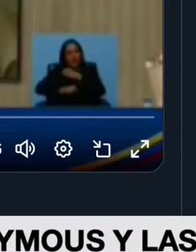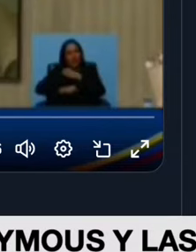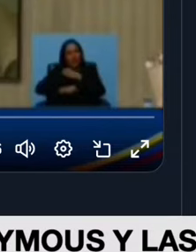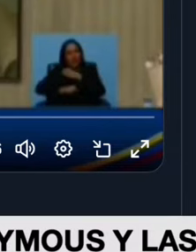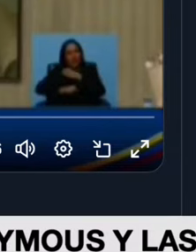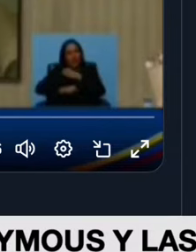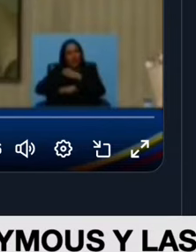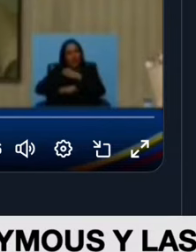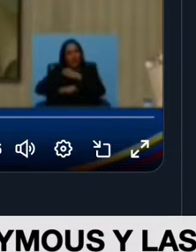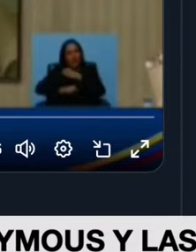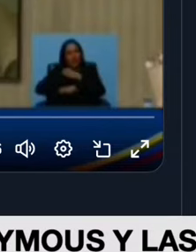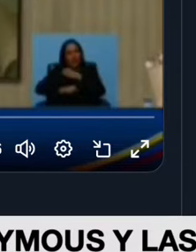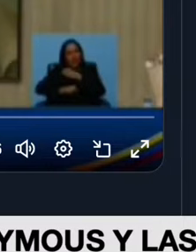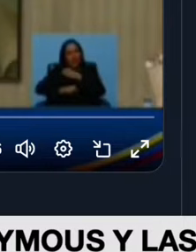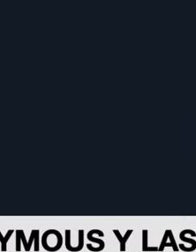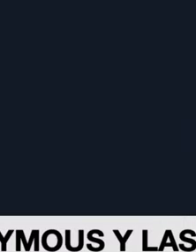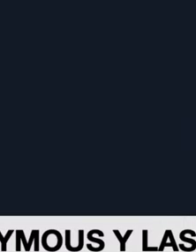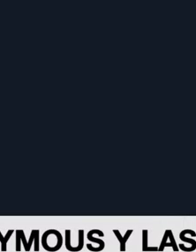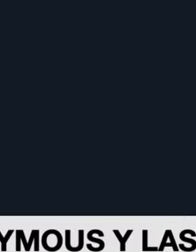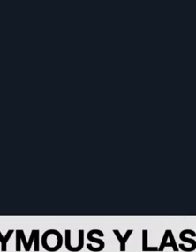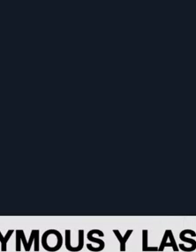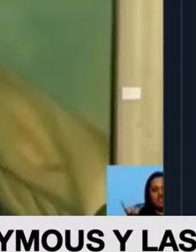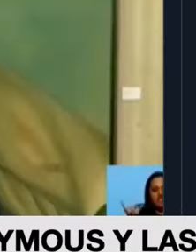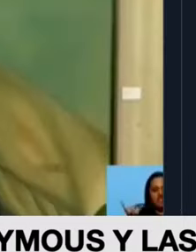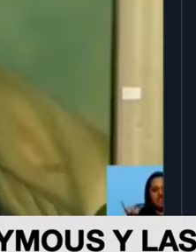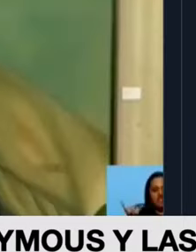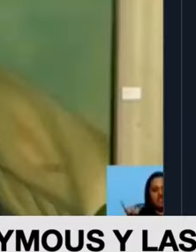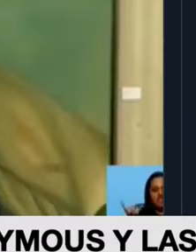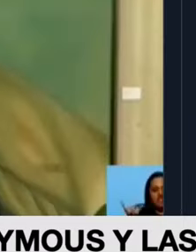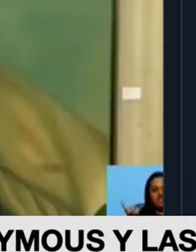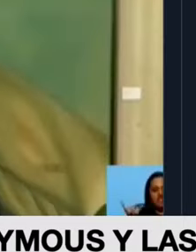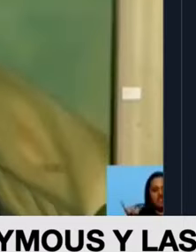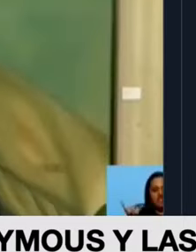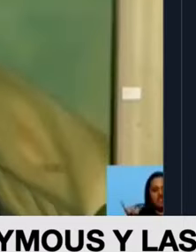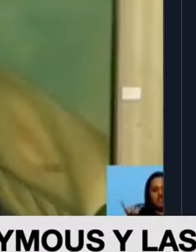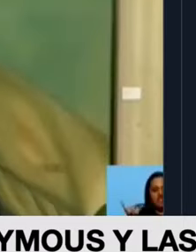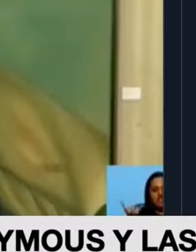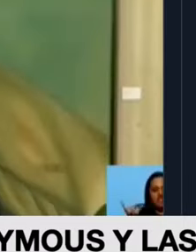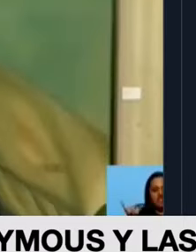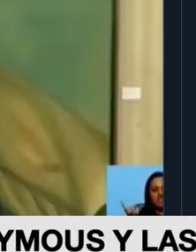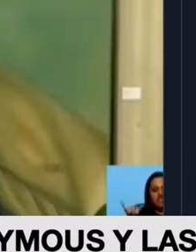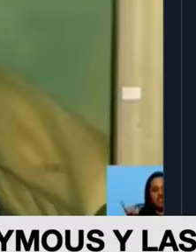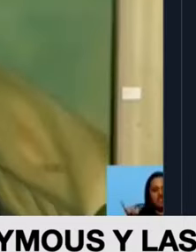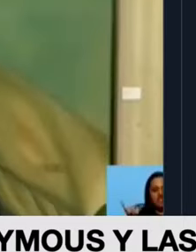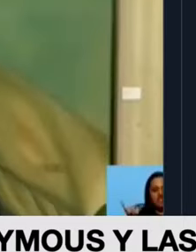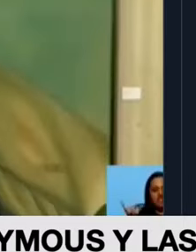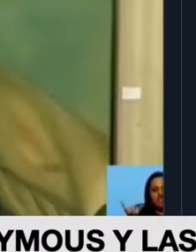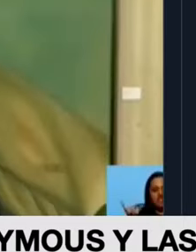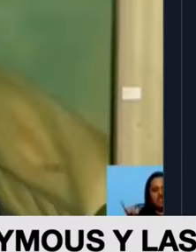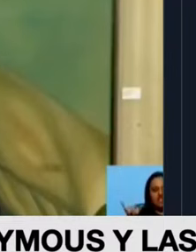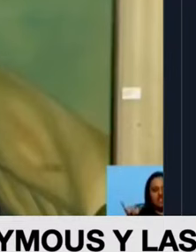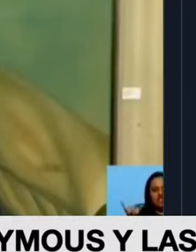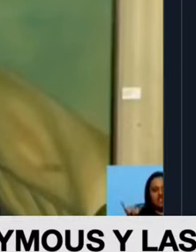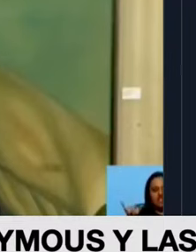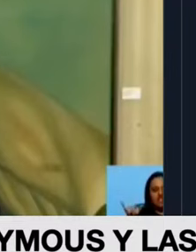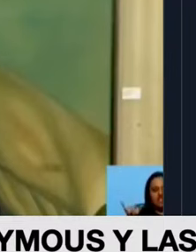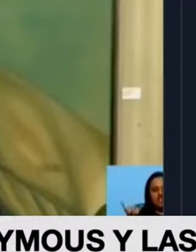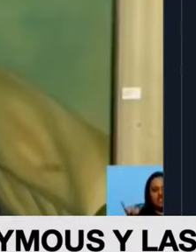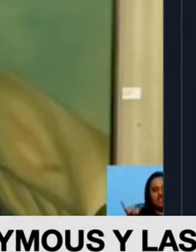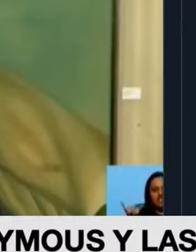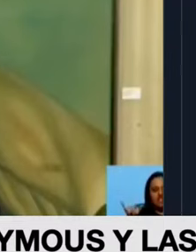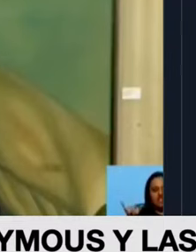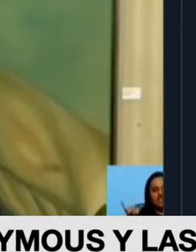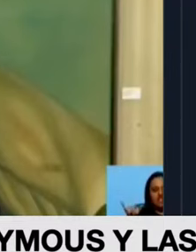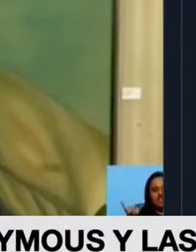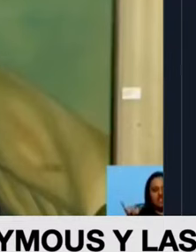anónimos el trabajo que están haciendo está eh colocando a personas específicas para poder manejar esa situación y